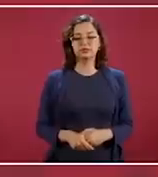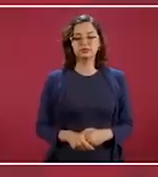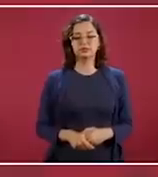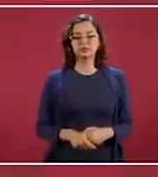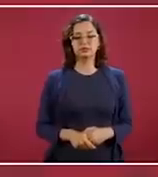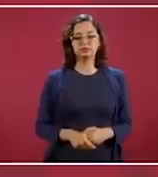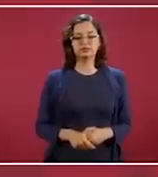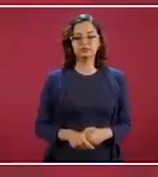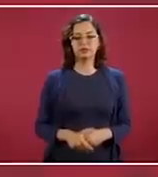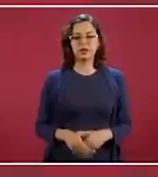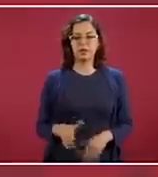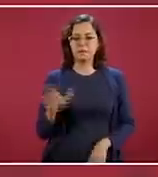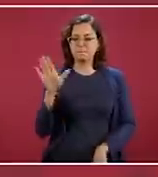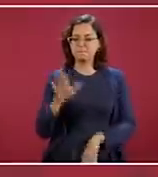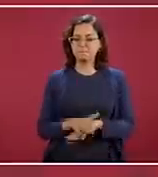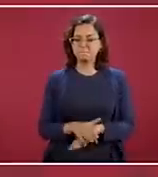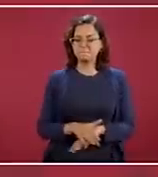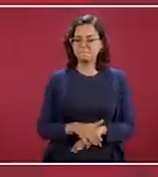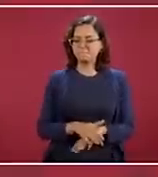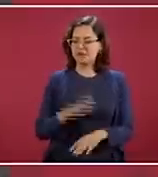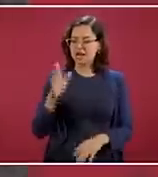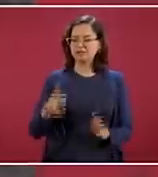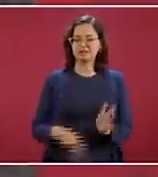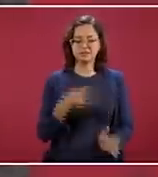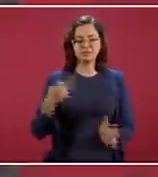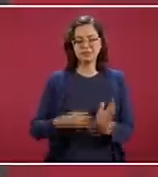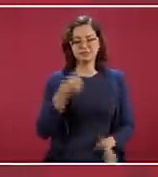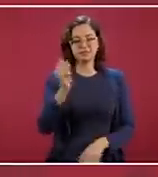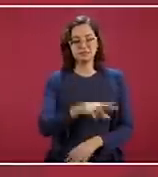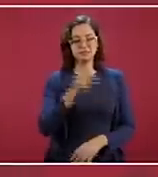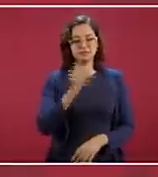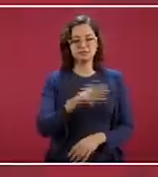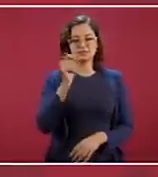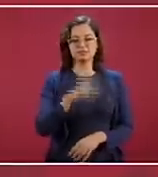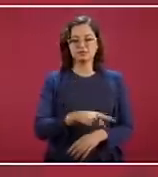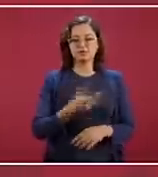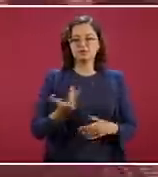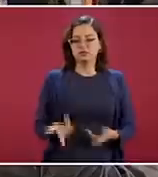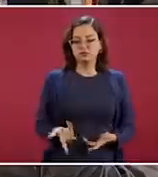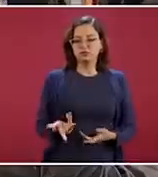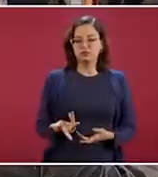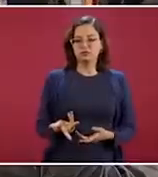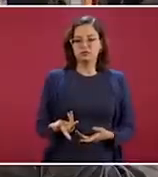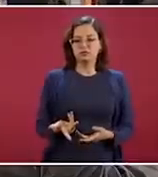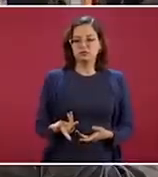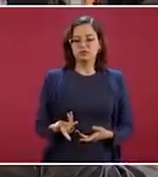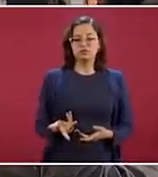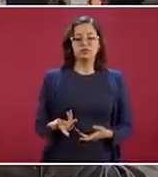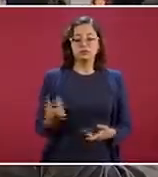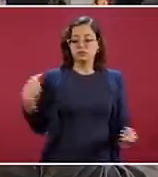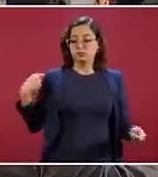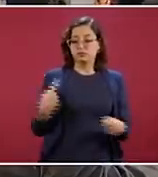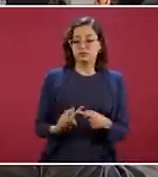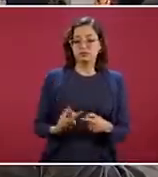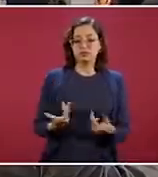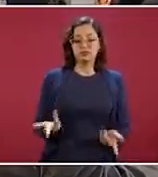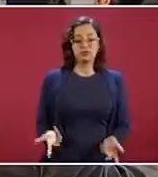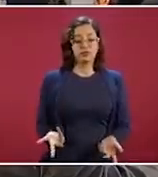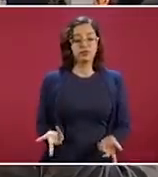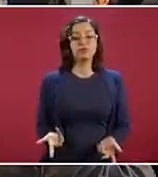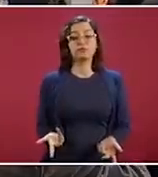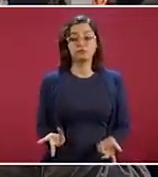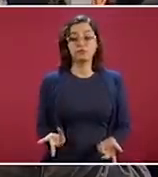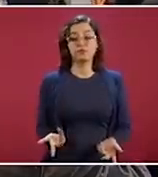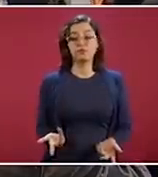sobre todo los más mencionados en los últimos tiempos, uno de los más mencionados en los últimos tiempos, en una de